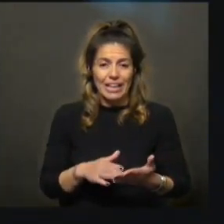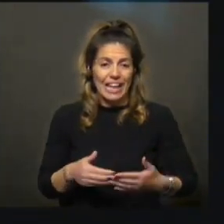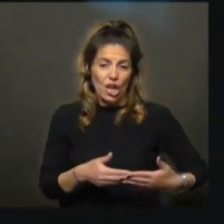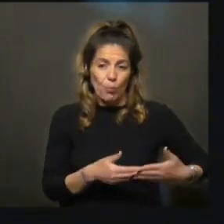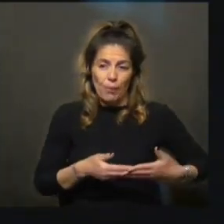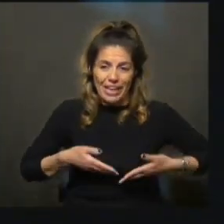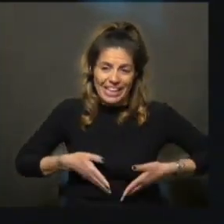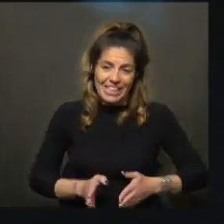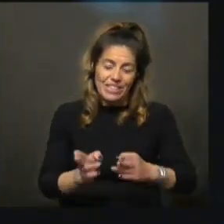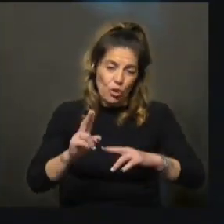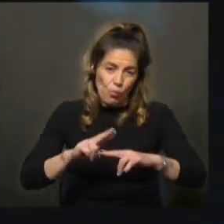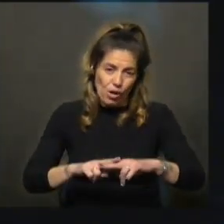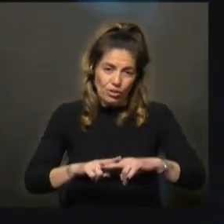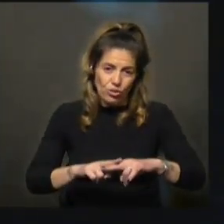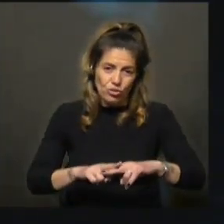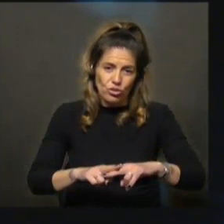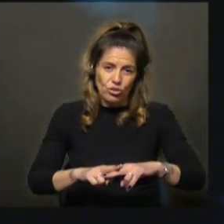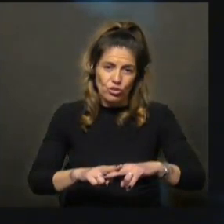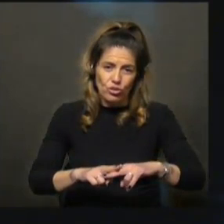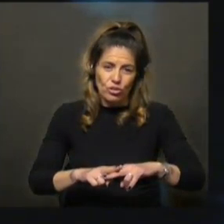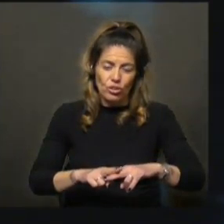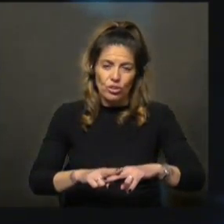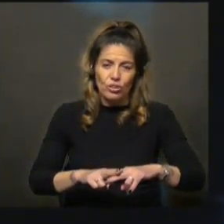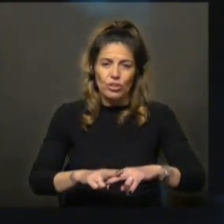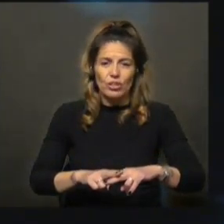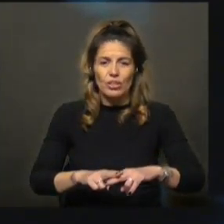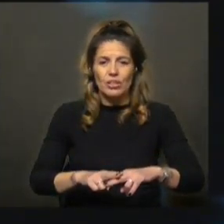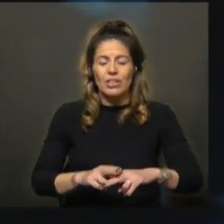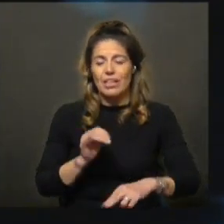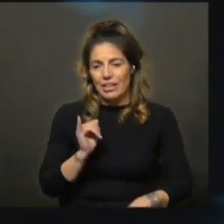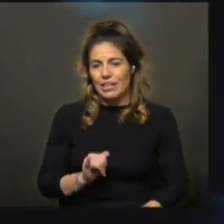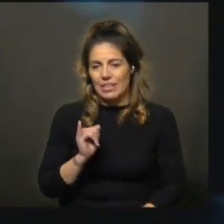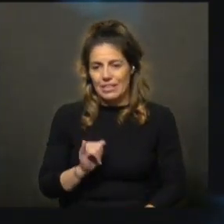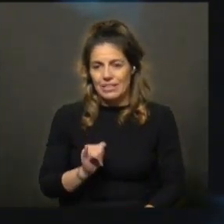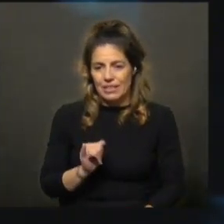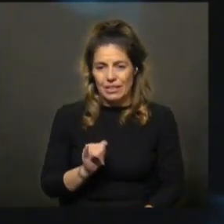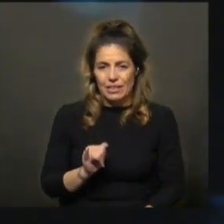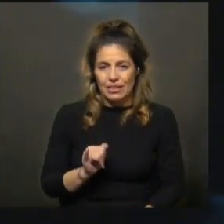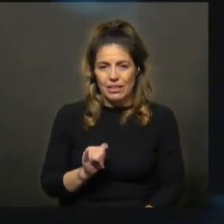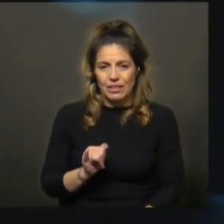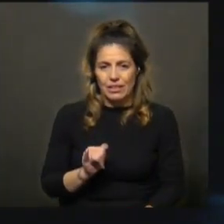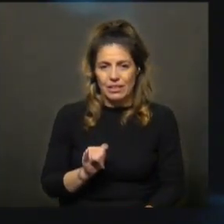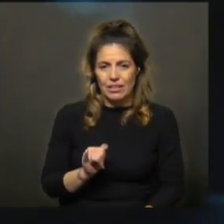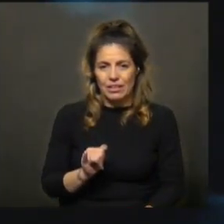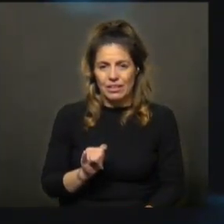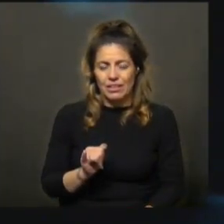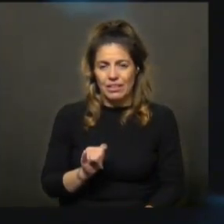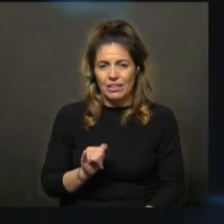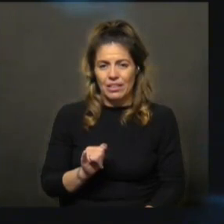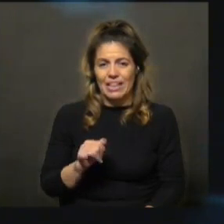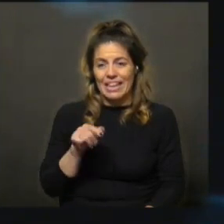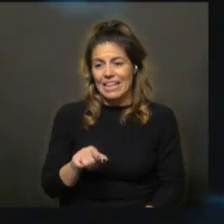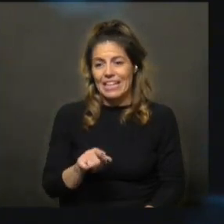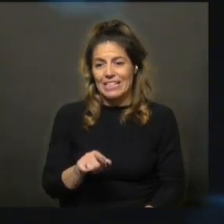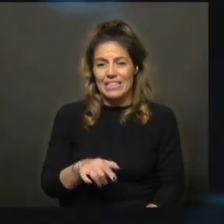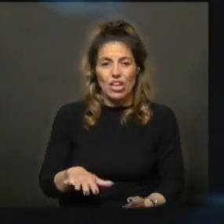perdieron un caso lo perdió el otro nació muerto y sí por supuesto la la la la en este caso que no era con